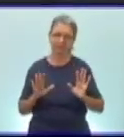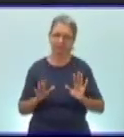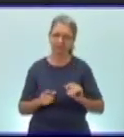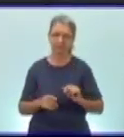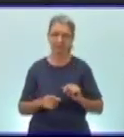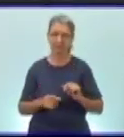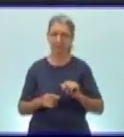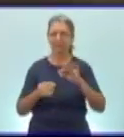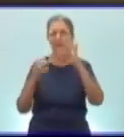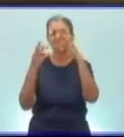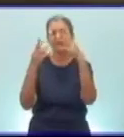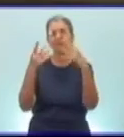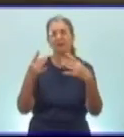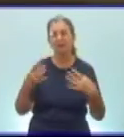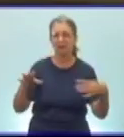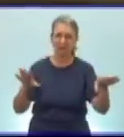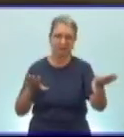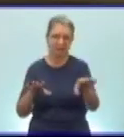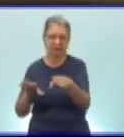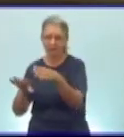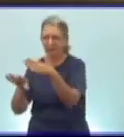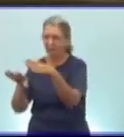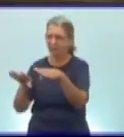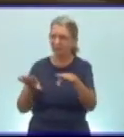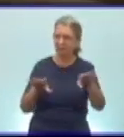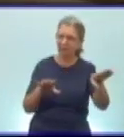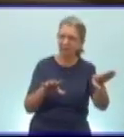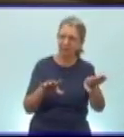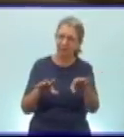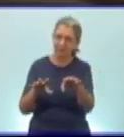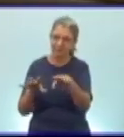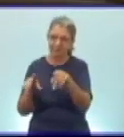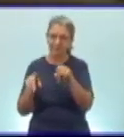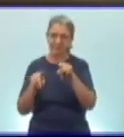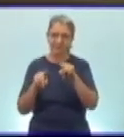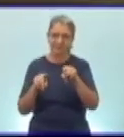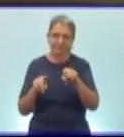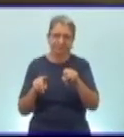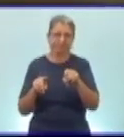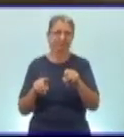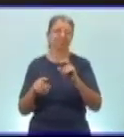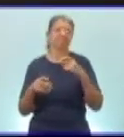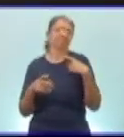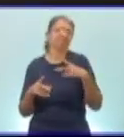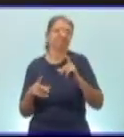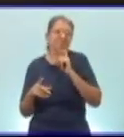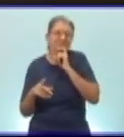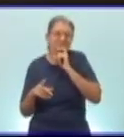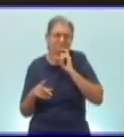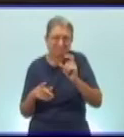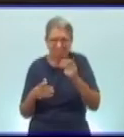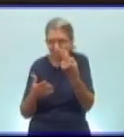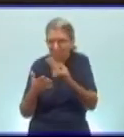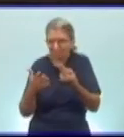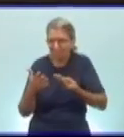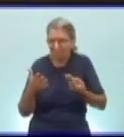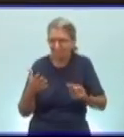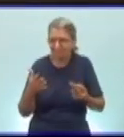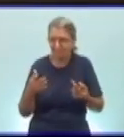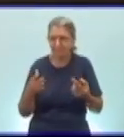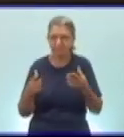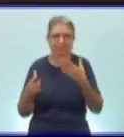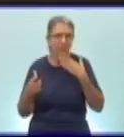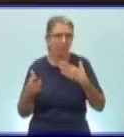El desmoronamiento del puente de Tacoma Narrows fue un toque de diana para los diseñadores de puentes colgantes. Por procurar la esbeltez,